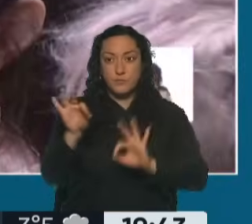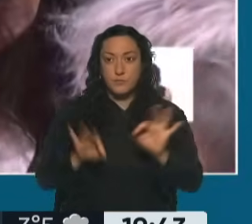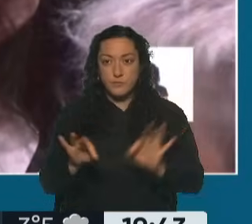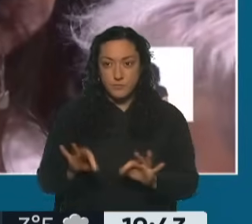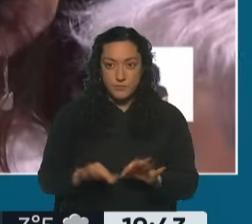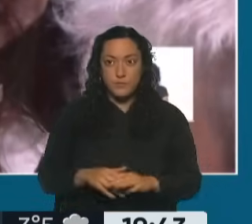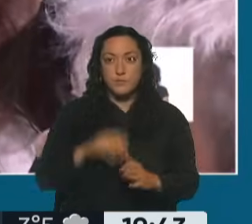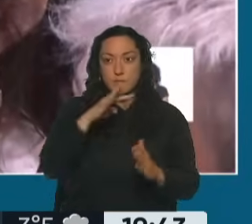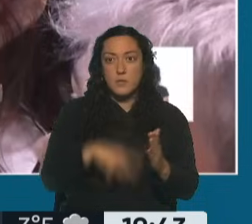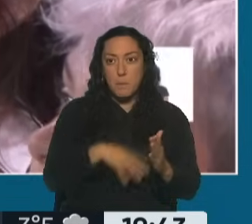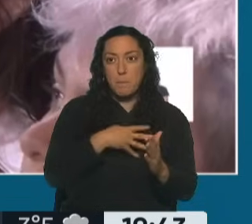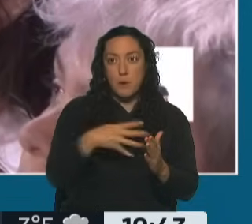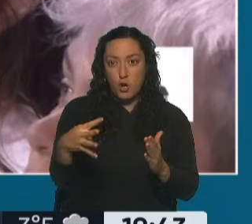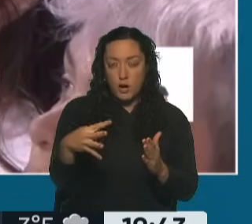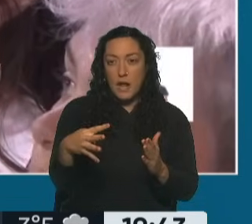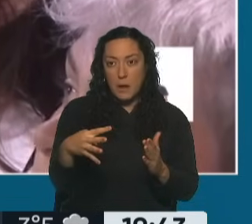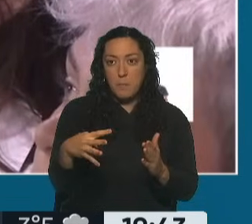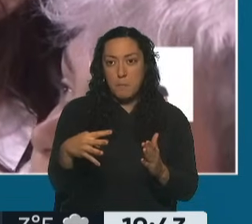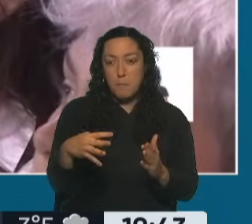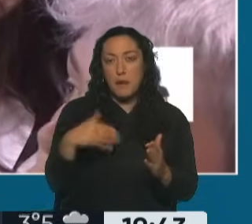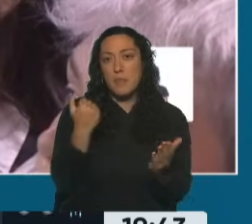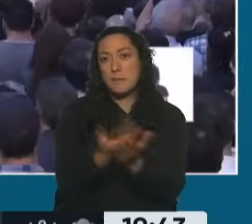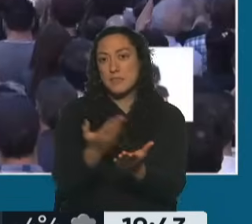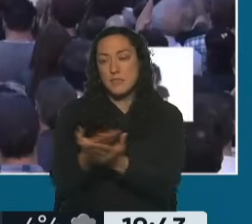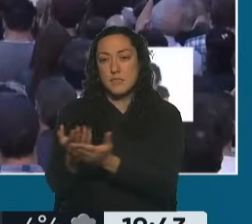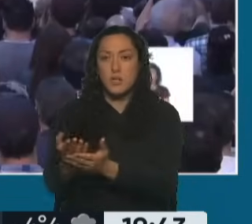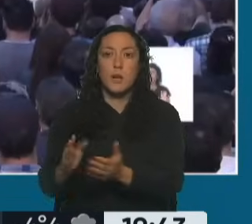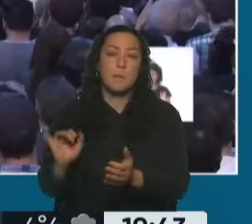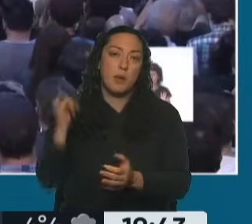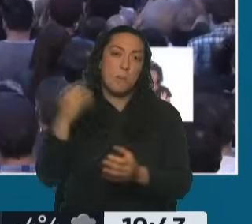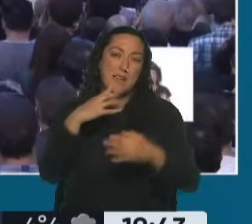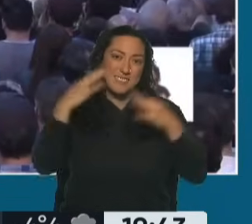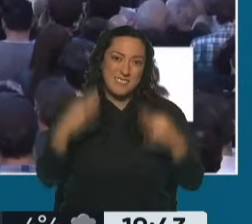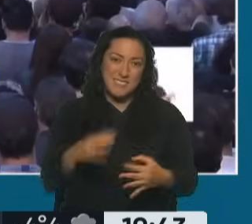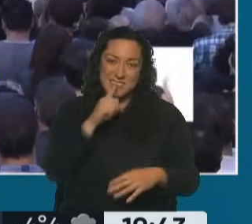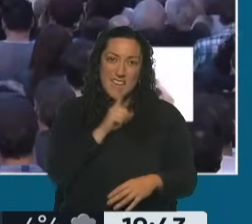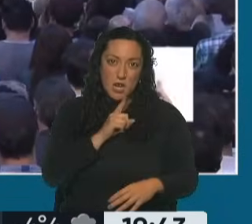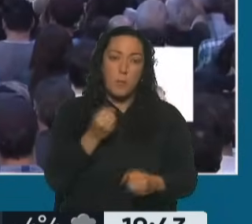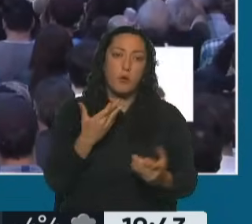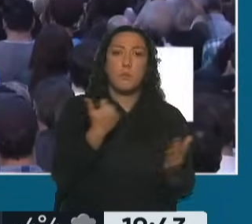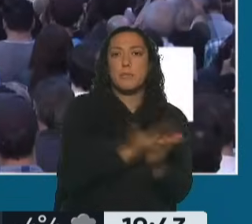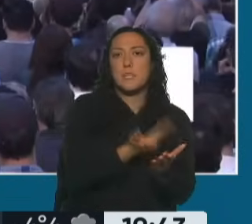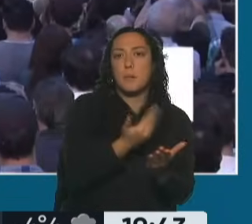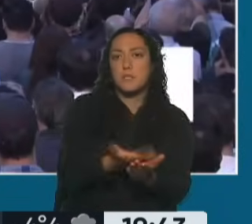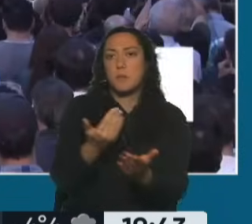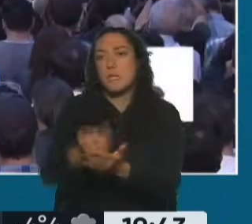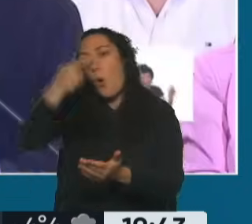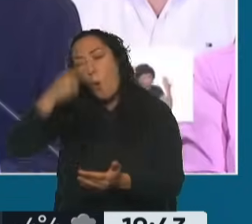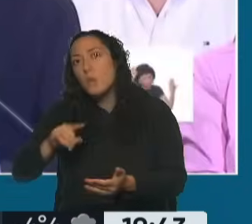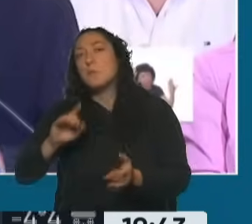mejor de los programas de gobierno que presentó, digamos el más serio, porque presentaron varios. Y la verdad